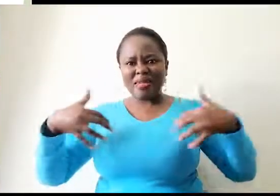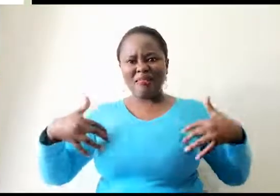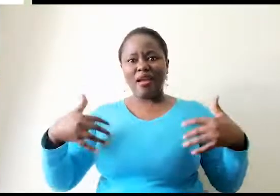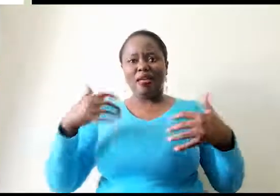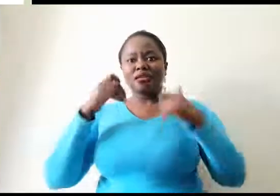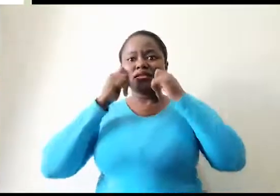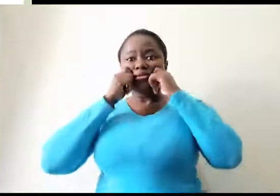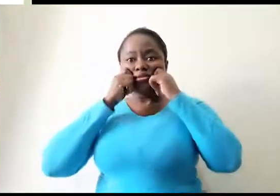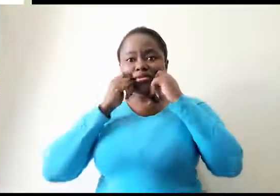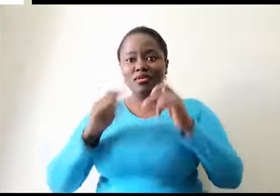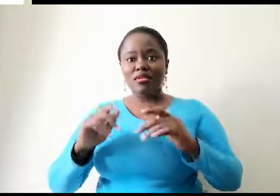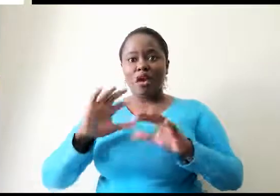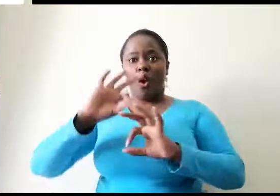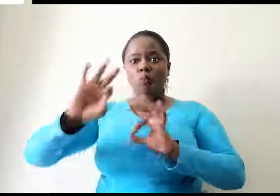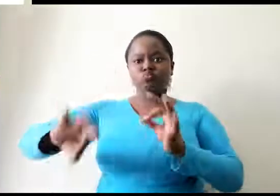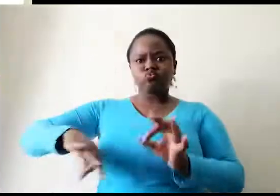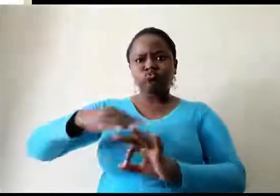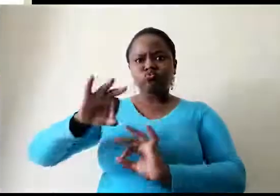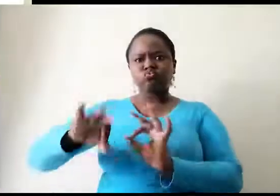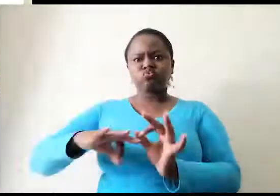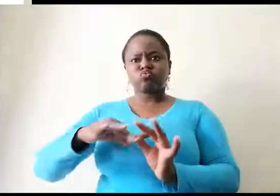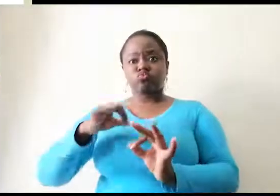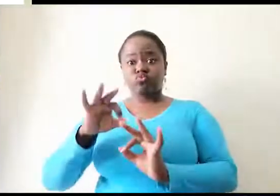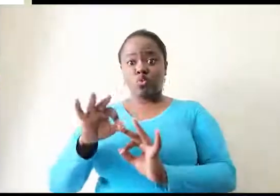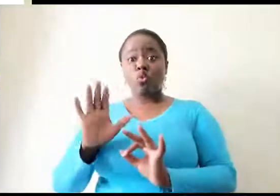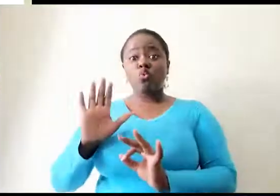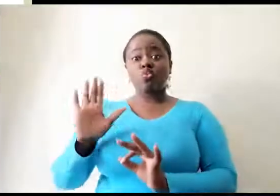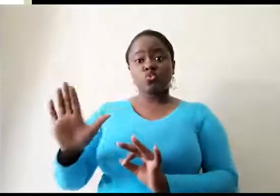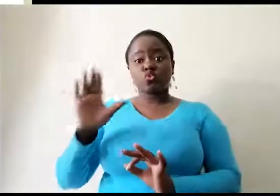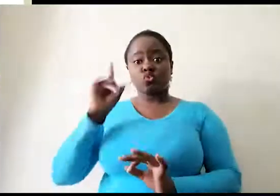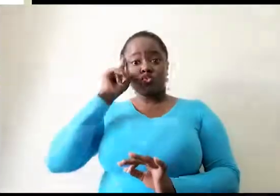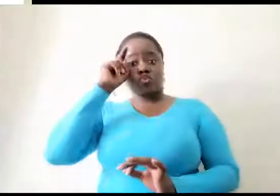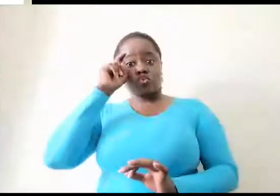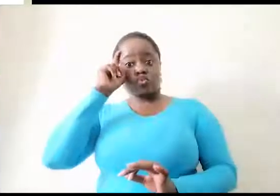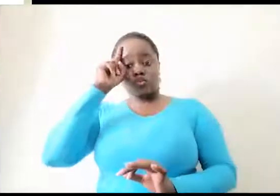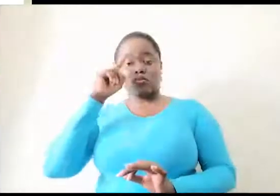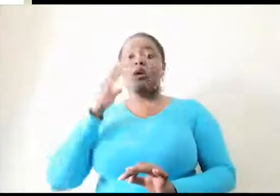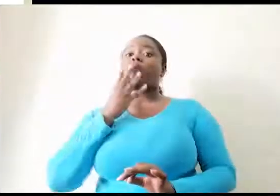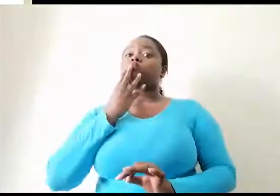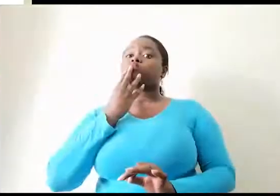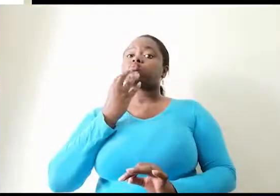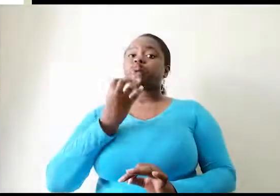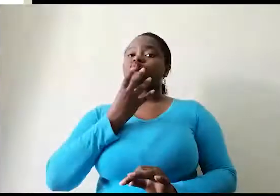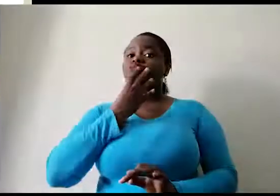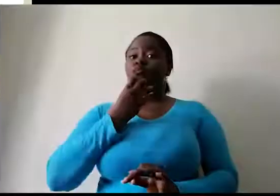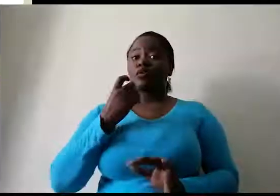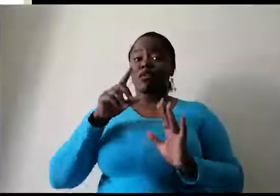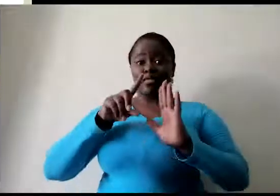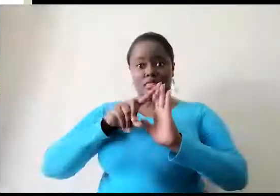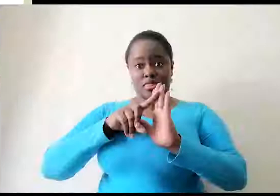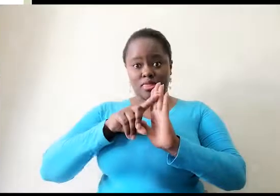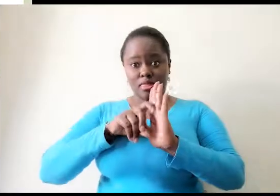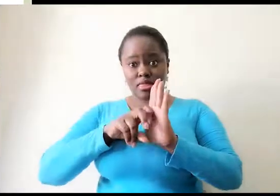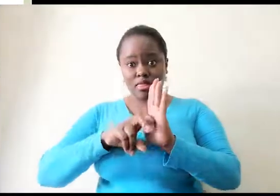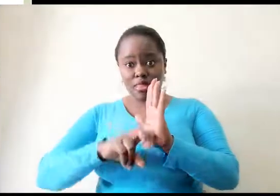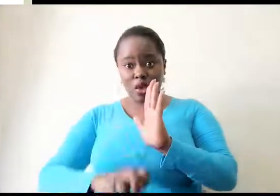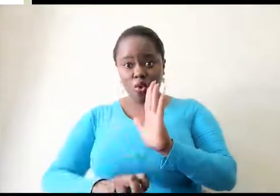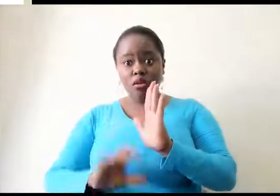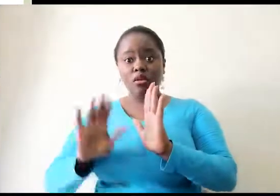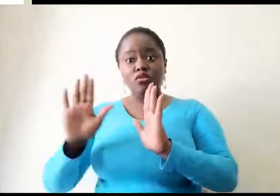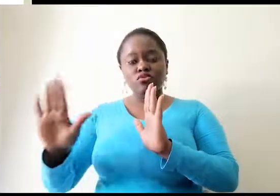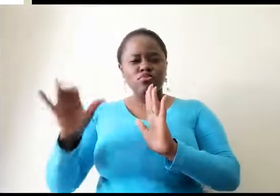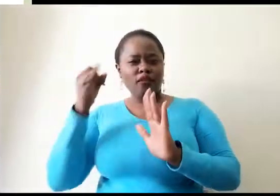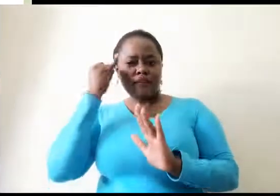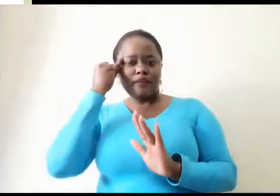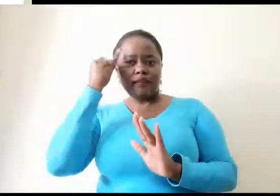van a defender, el atomismo de Demócrito. En ella también incluyen la teoría del